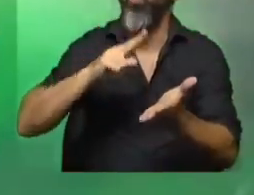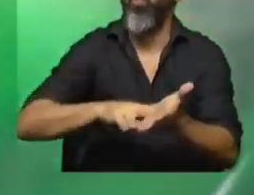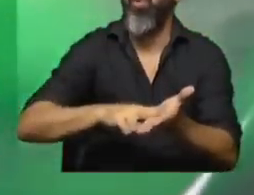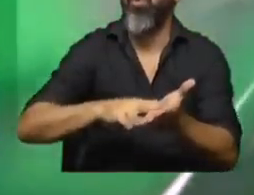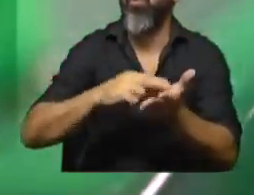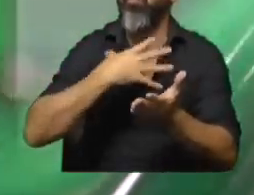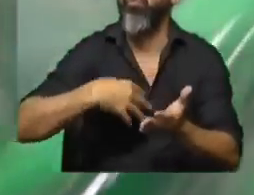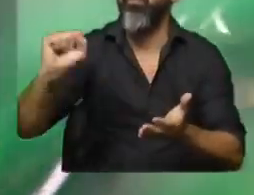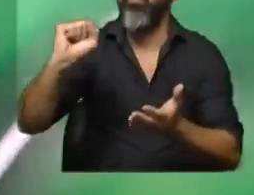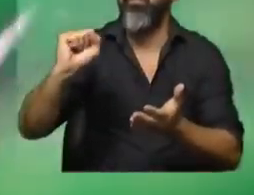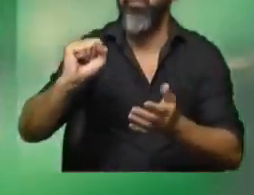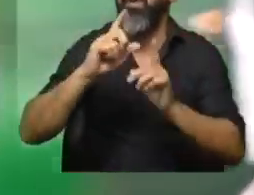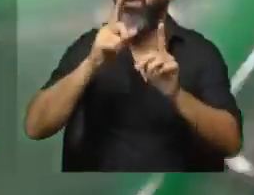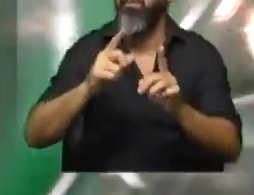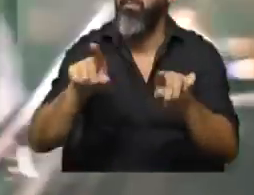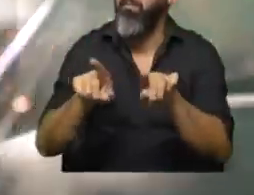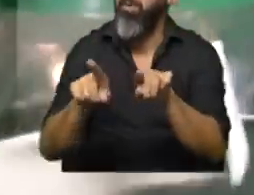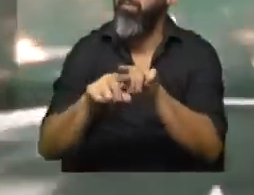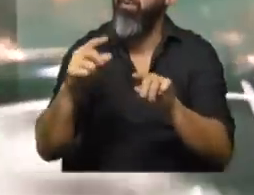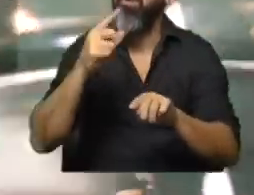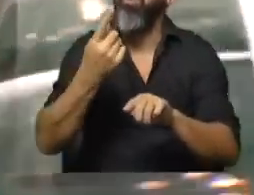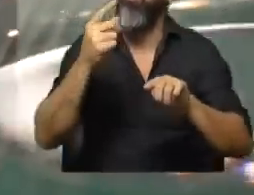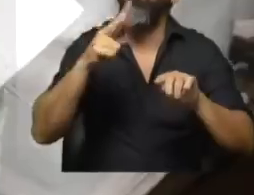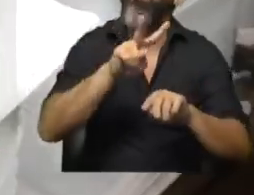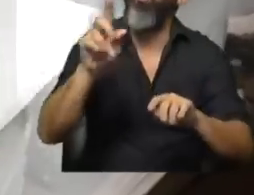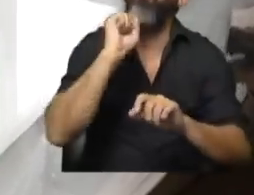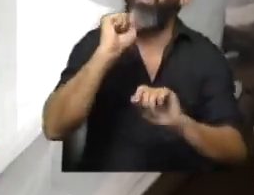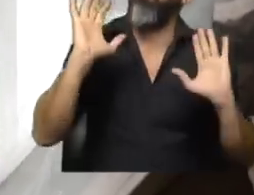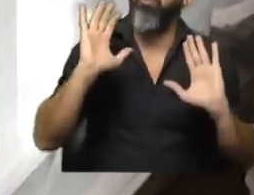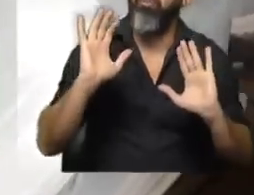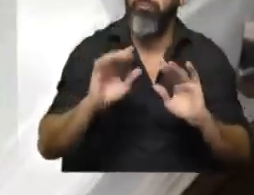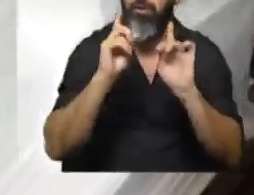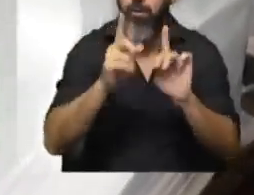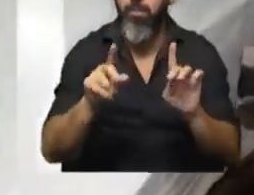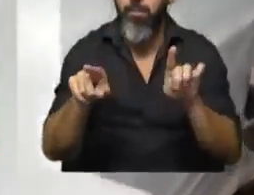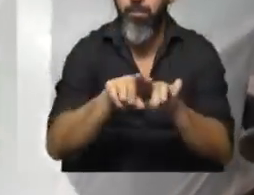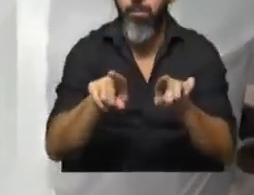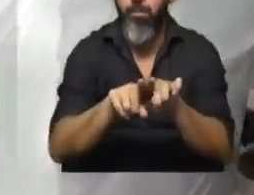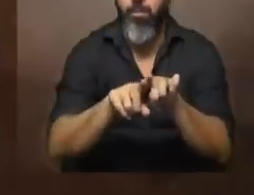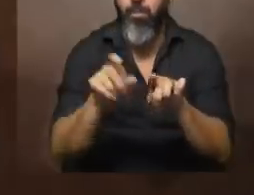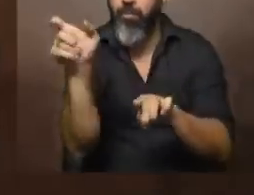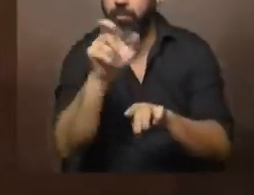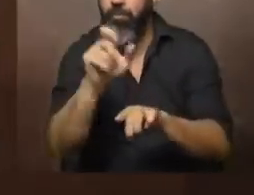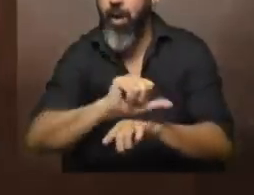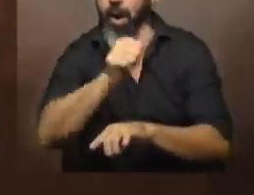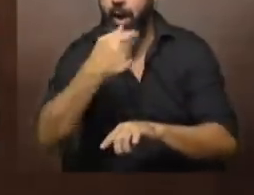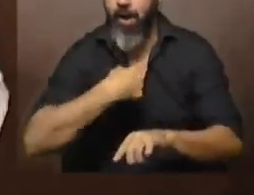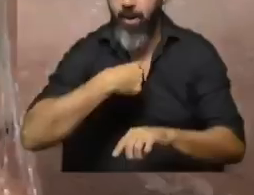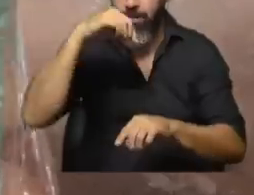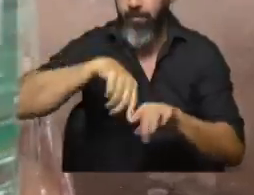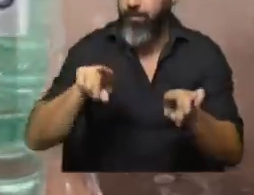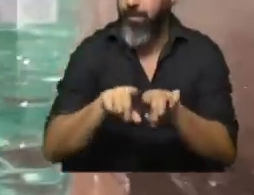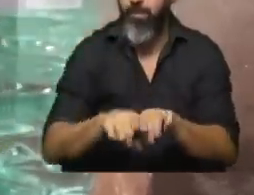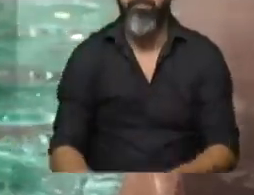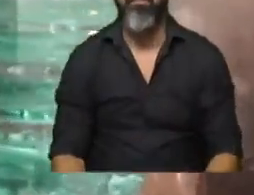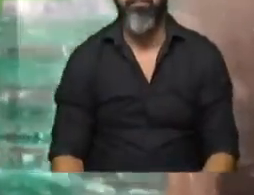él se lo sacaron él tiene que trasladarlo y cobrar los 122 que va a estar también aplicada su margen de utilidad en lo mismo